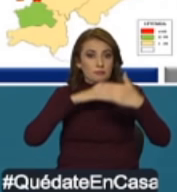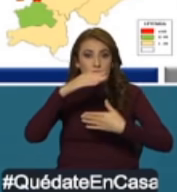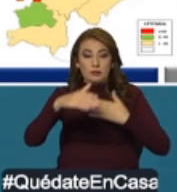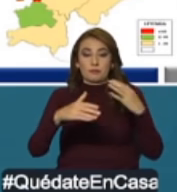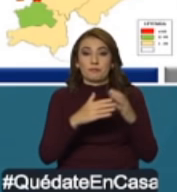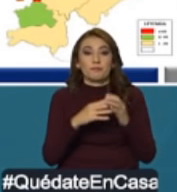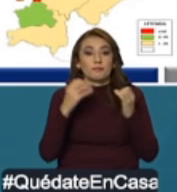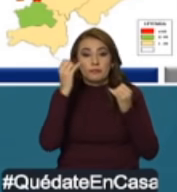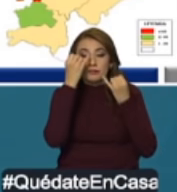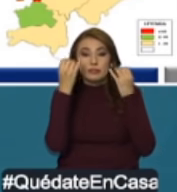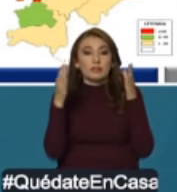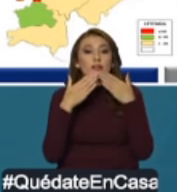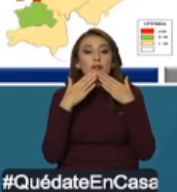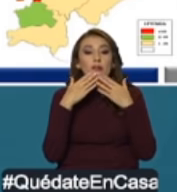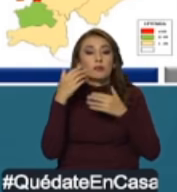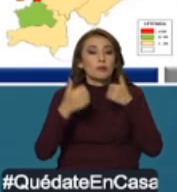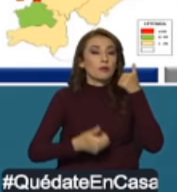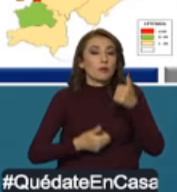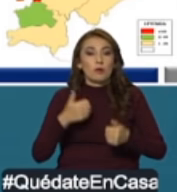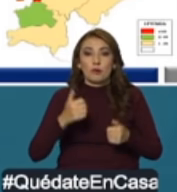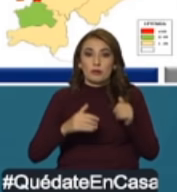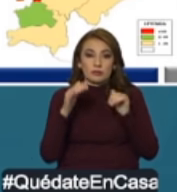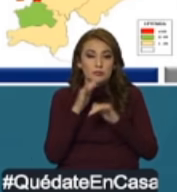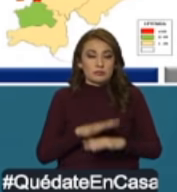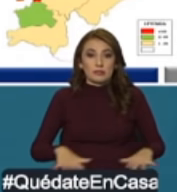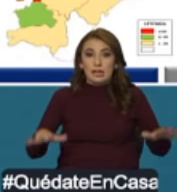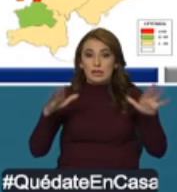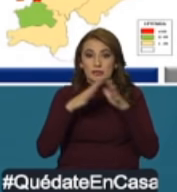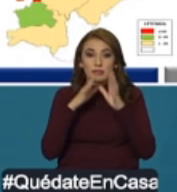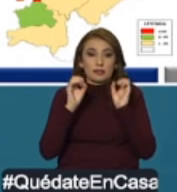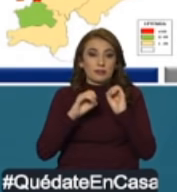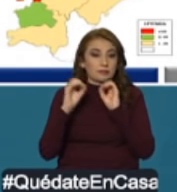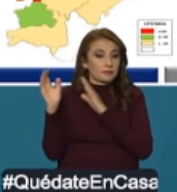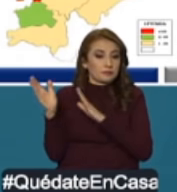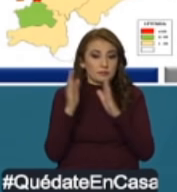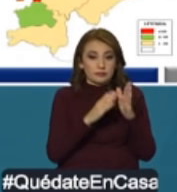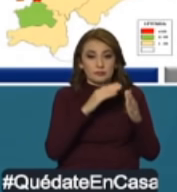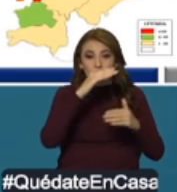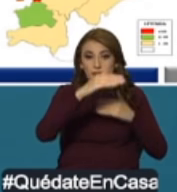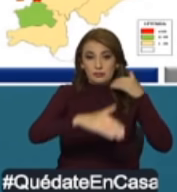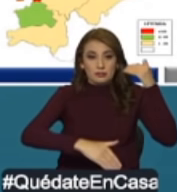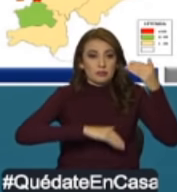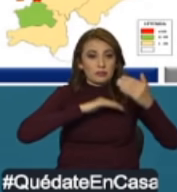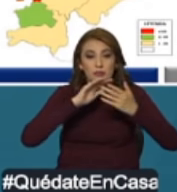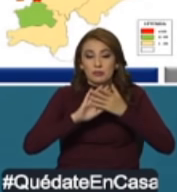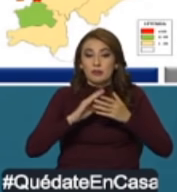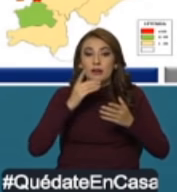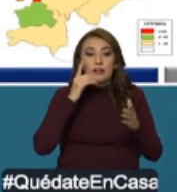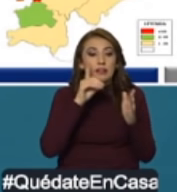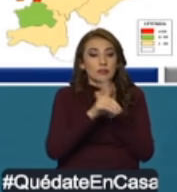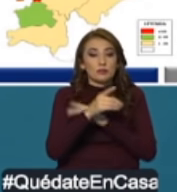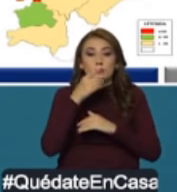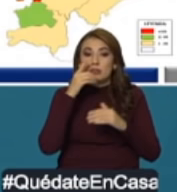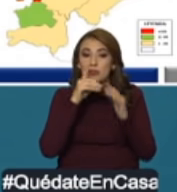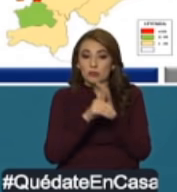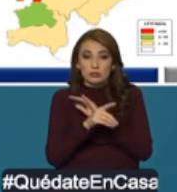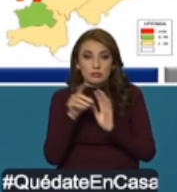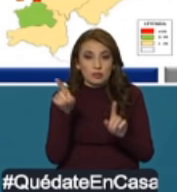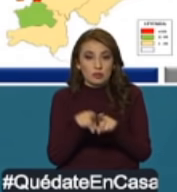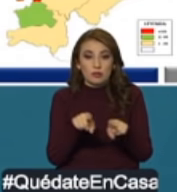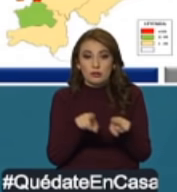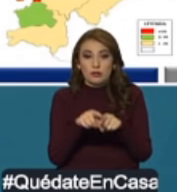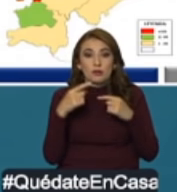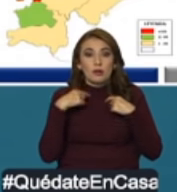una invisibilidad de una cantidad de delitos que por la no posibilidad de presentar denuncia no se los registra.